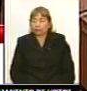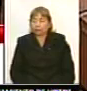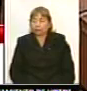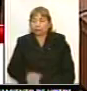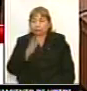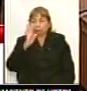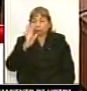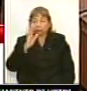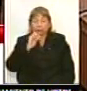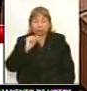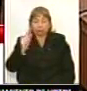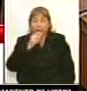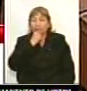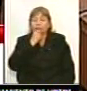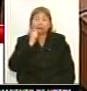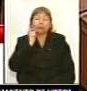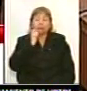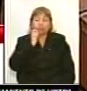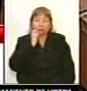1, 2, 3, 4, 5 a favor, abstenciones,